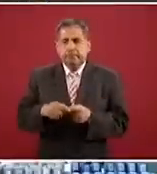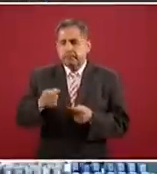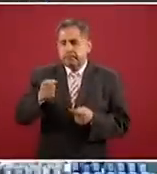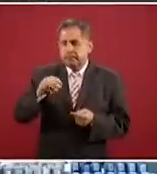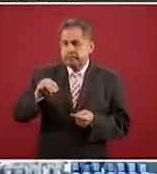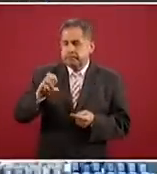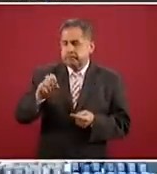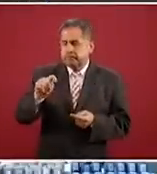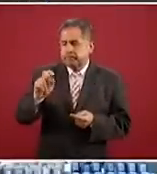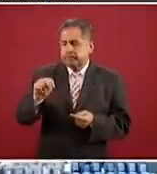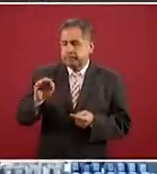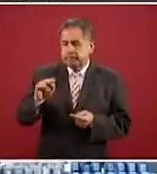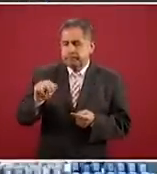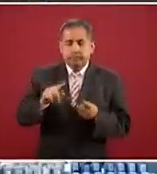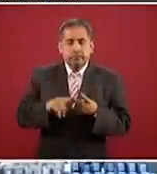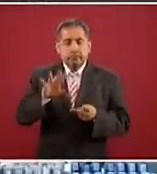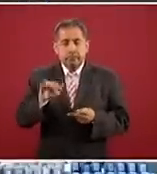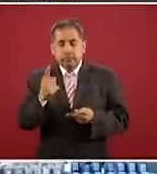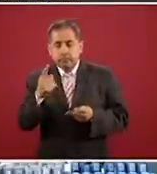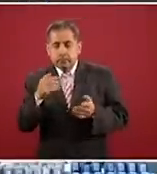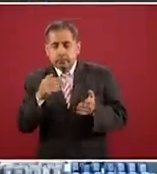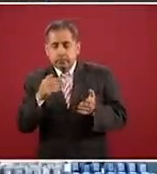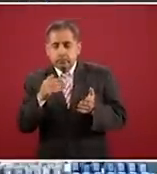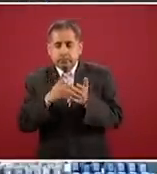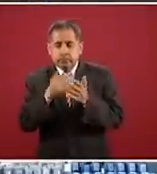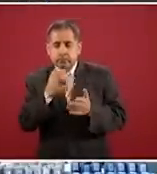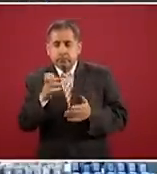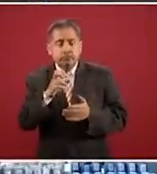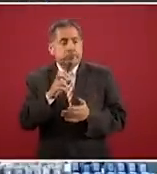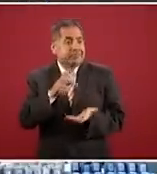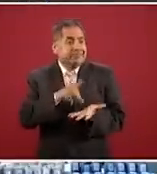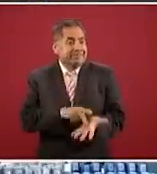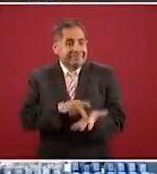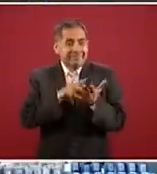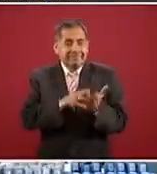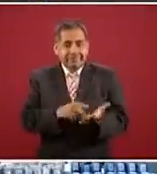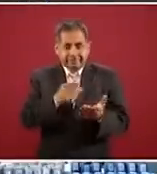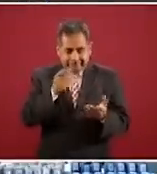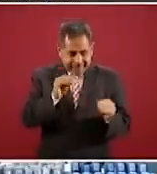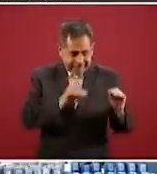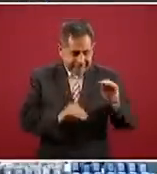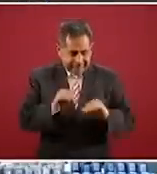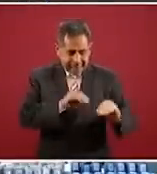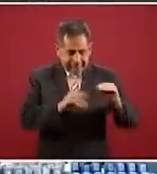metanfetaminas, 51,909 kilogramos de metanfetaminas,